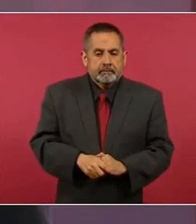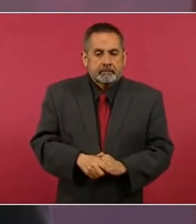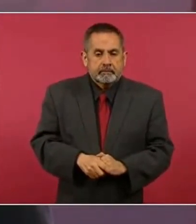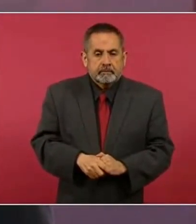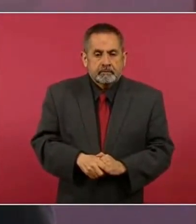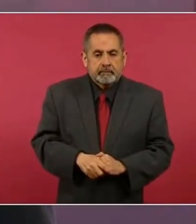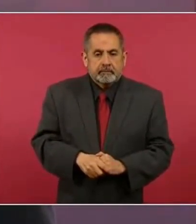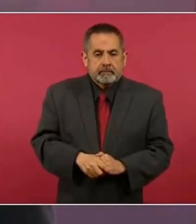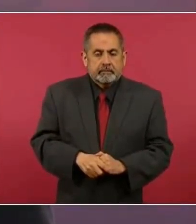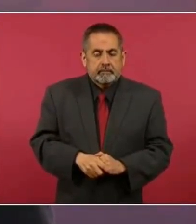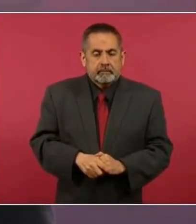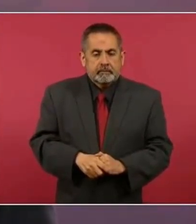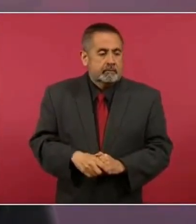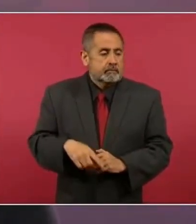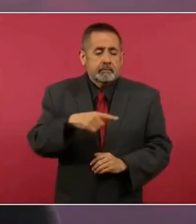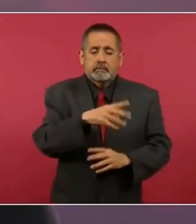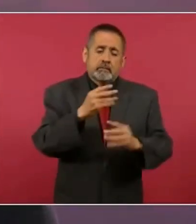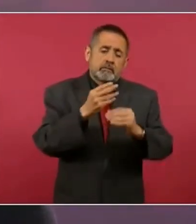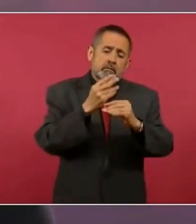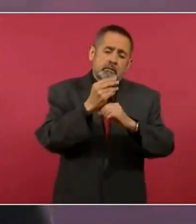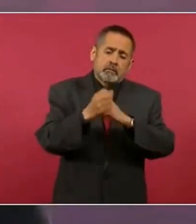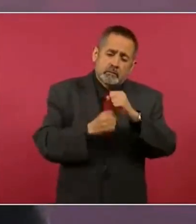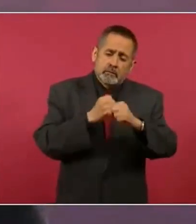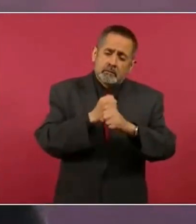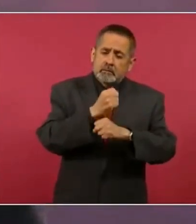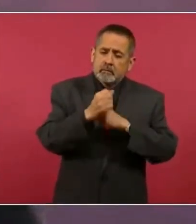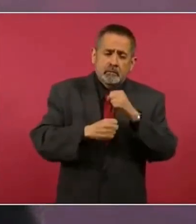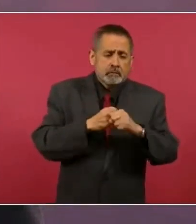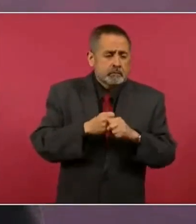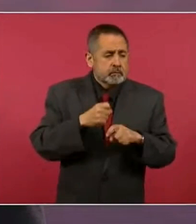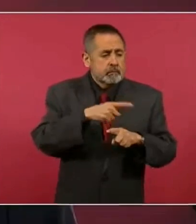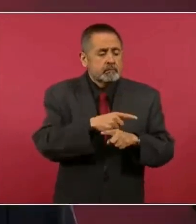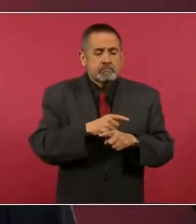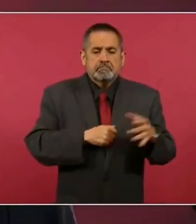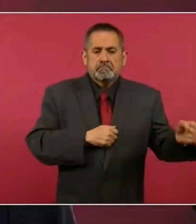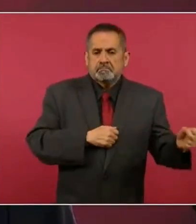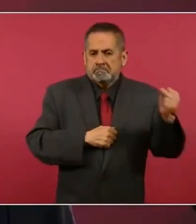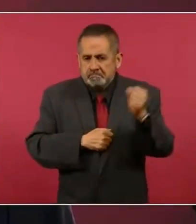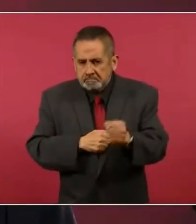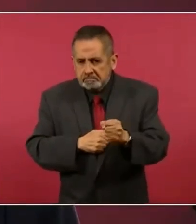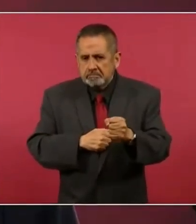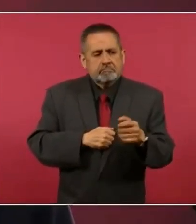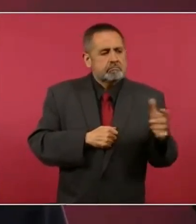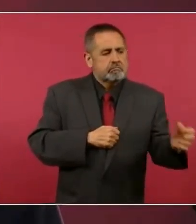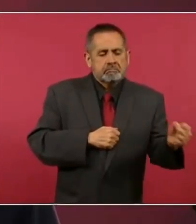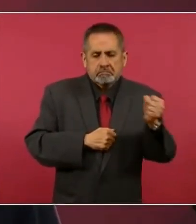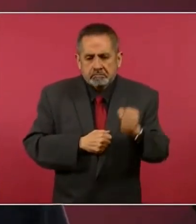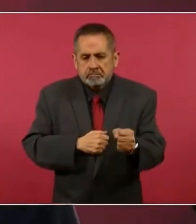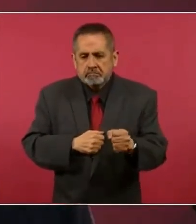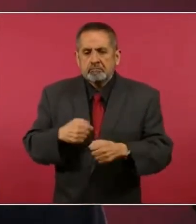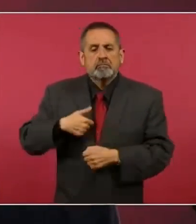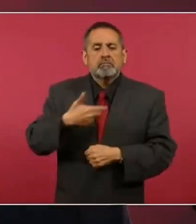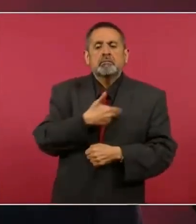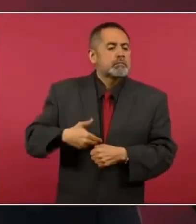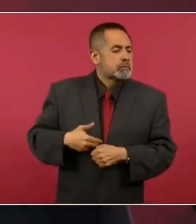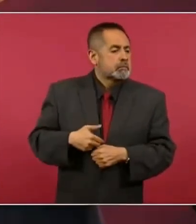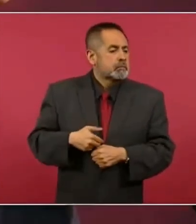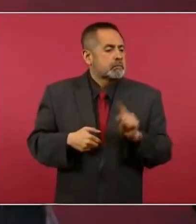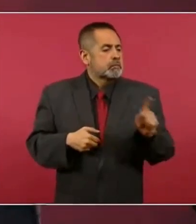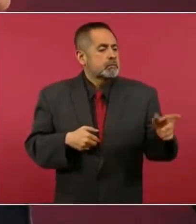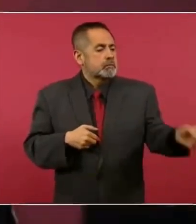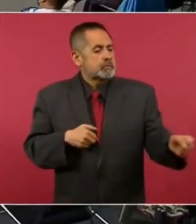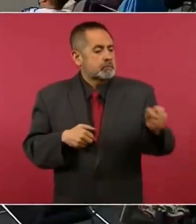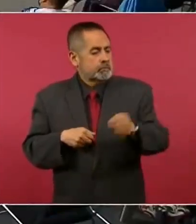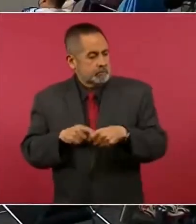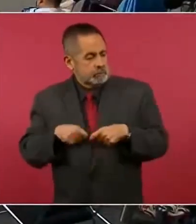que fueron siglos de imposición, que el presidente era